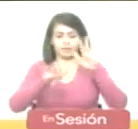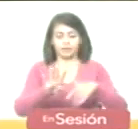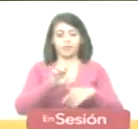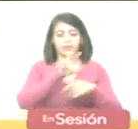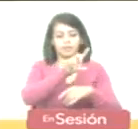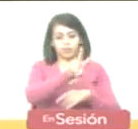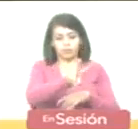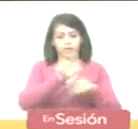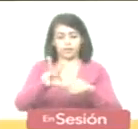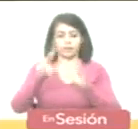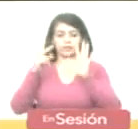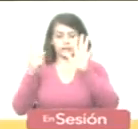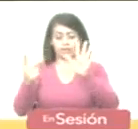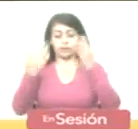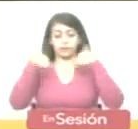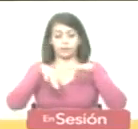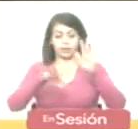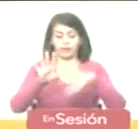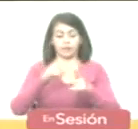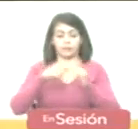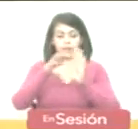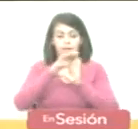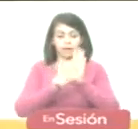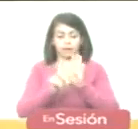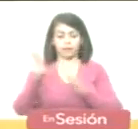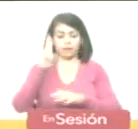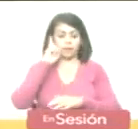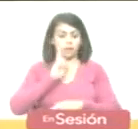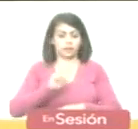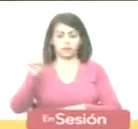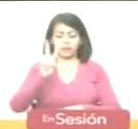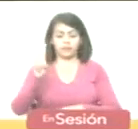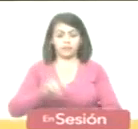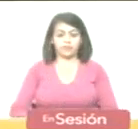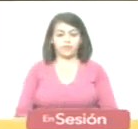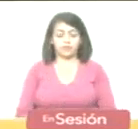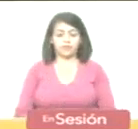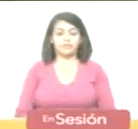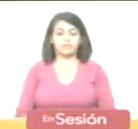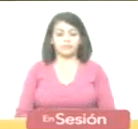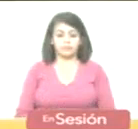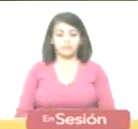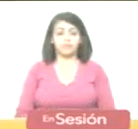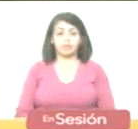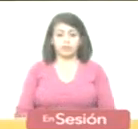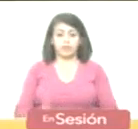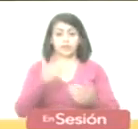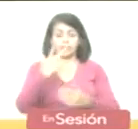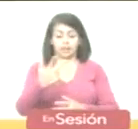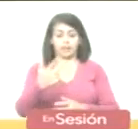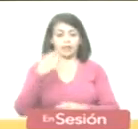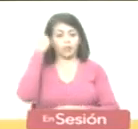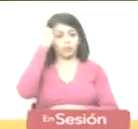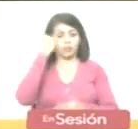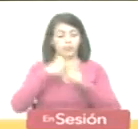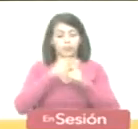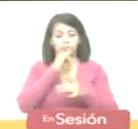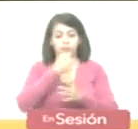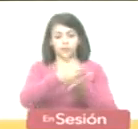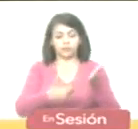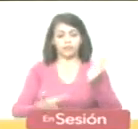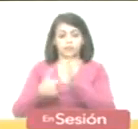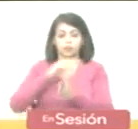14, 236, numeral 15 de la Constitución de la República Bolivariana de Venezuela. Punto número tres, considerar el informe